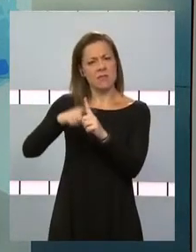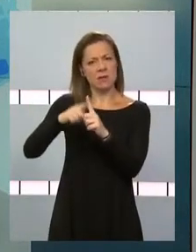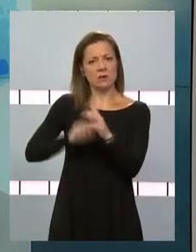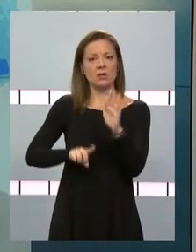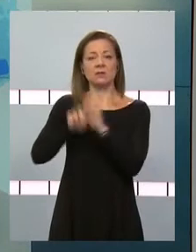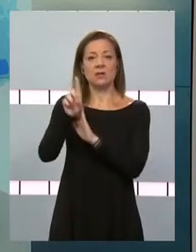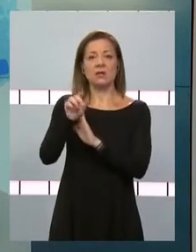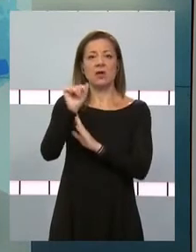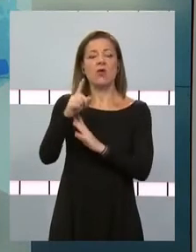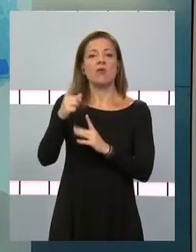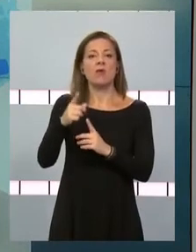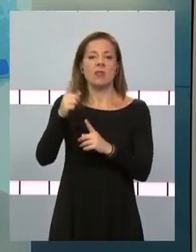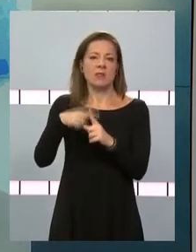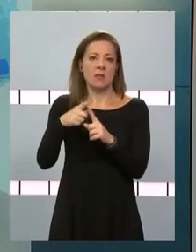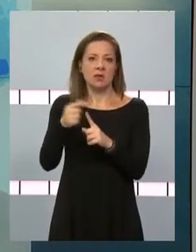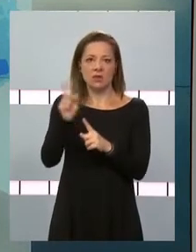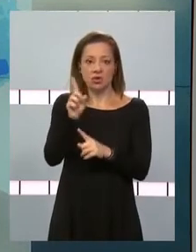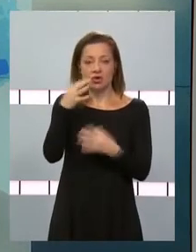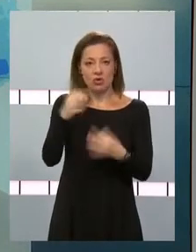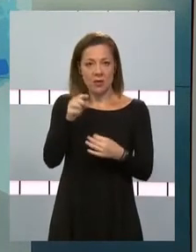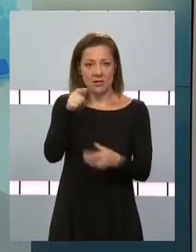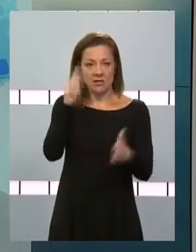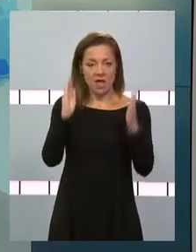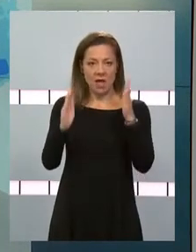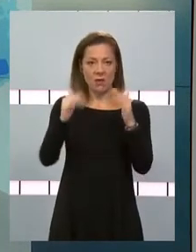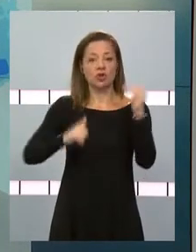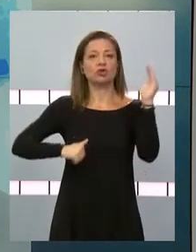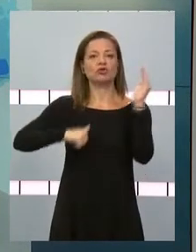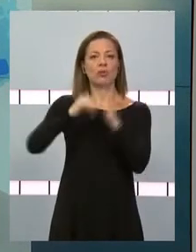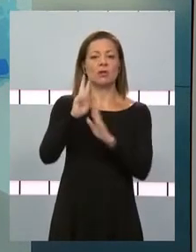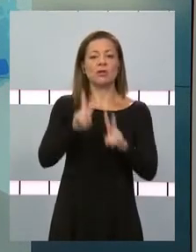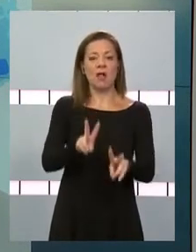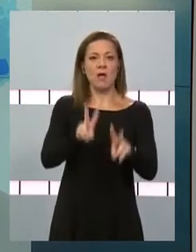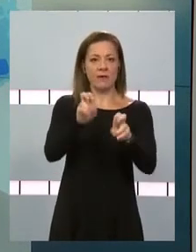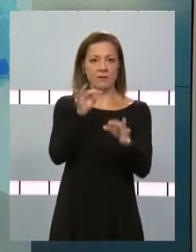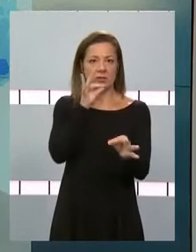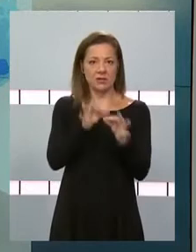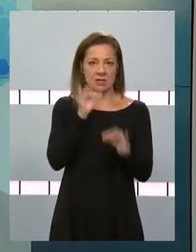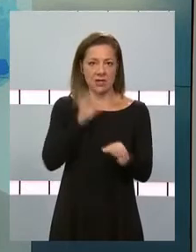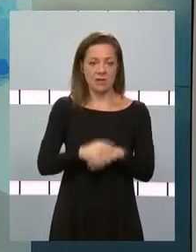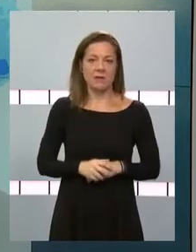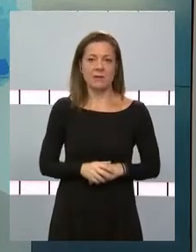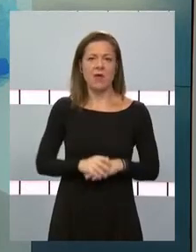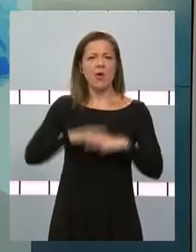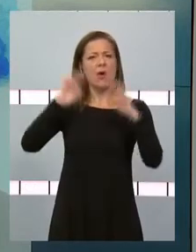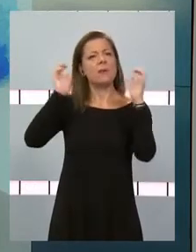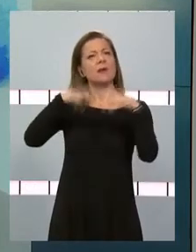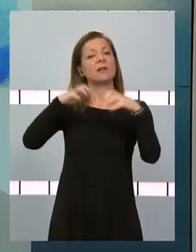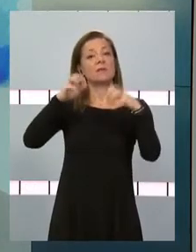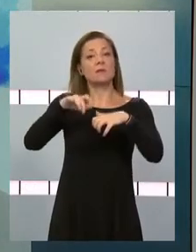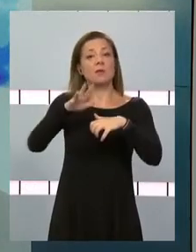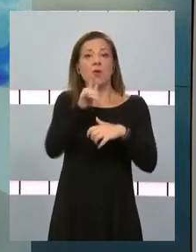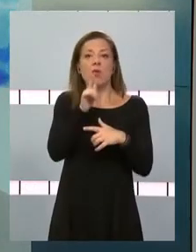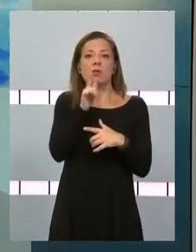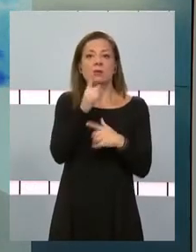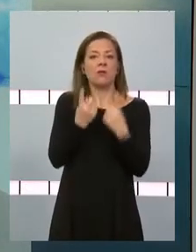alcanzando valores no habituales para esta época del año, incluso superiores a los que tuvimos a principios de septiembre. En cuanto a las precipitaciones, ahí lo tienen, se dará de